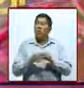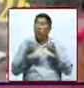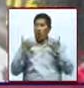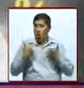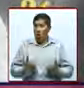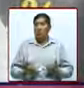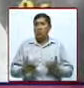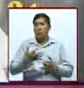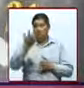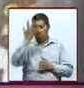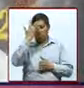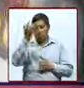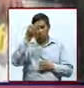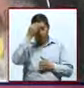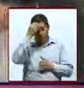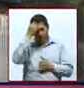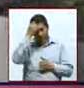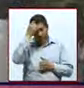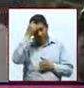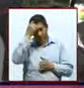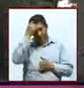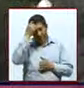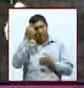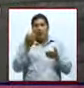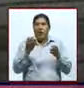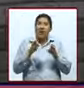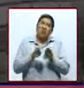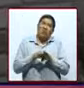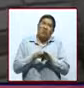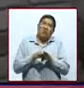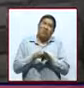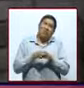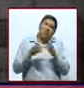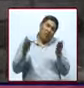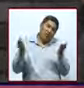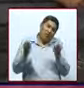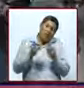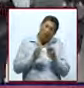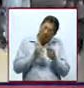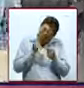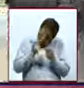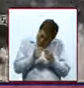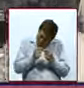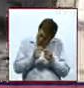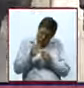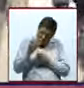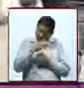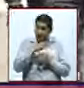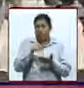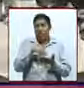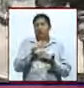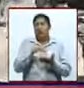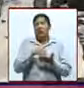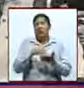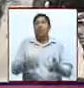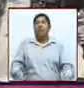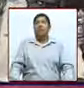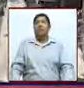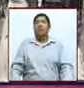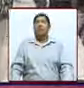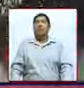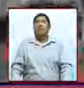negocio porque la plaza estaba cerrada y ellos estaban justo en el centro del enfrentamiento.